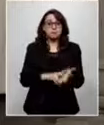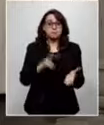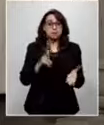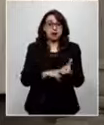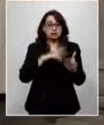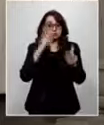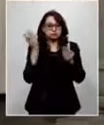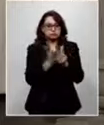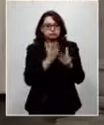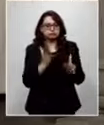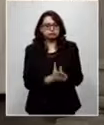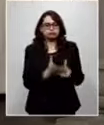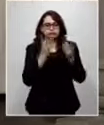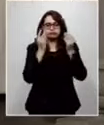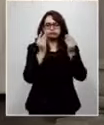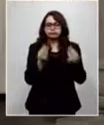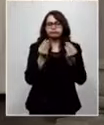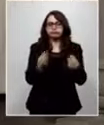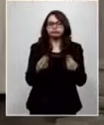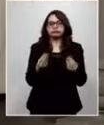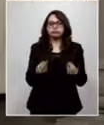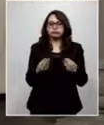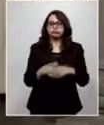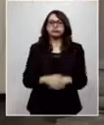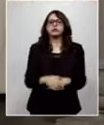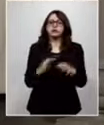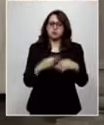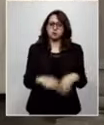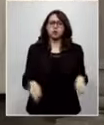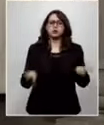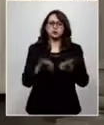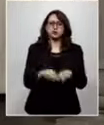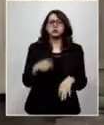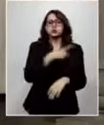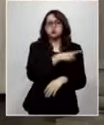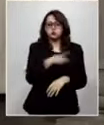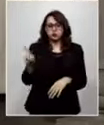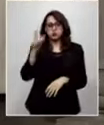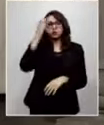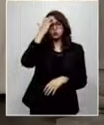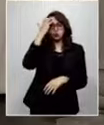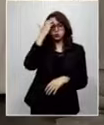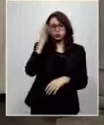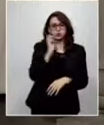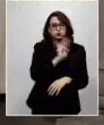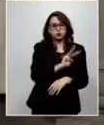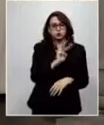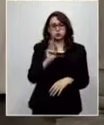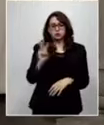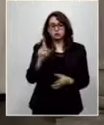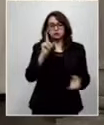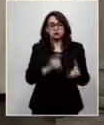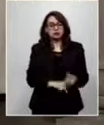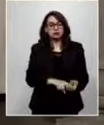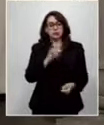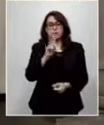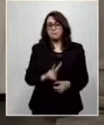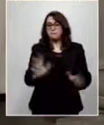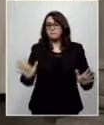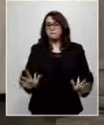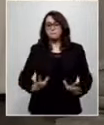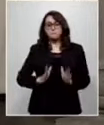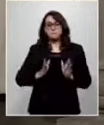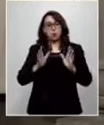valor histórico. Vale mucho la pena que se acerquen a esta página, que es realmente impresionante, y que